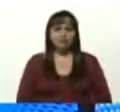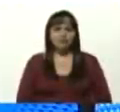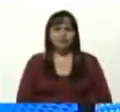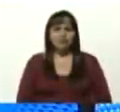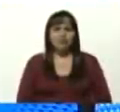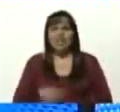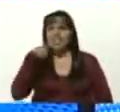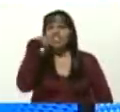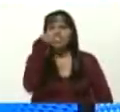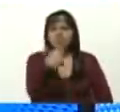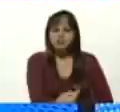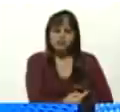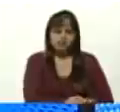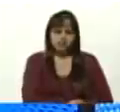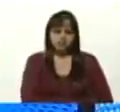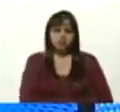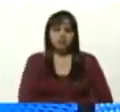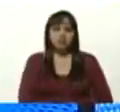órdenes